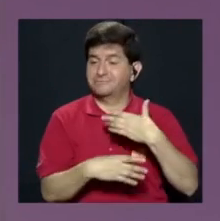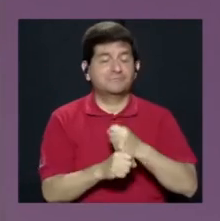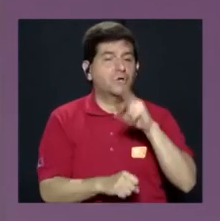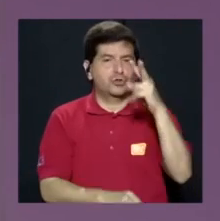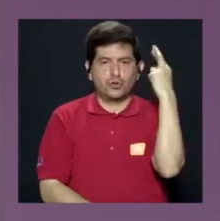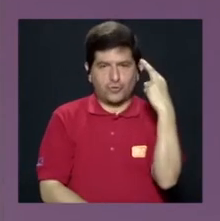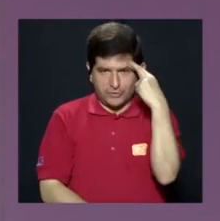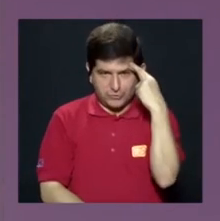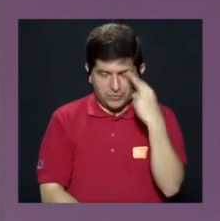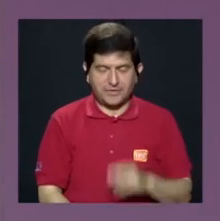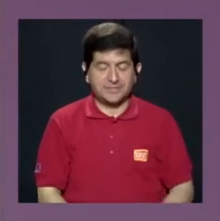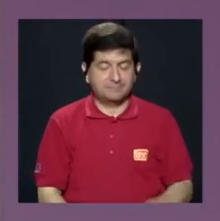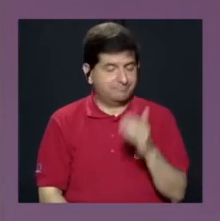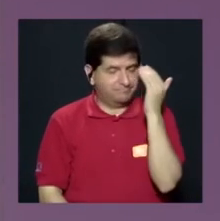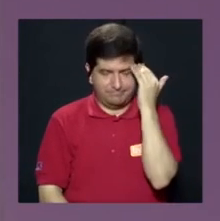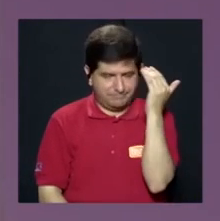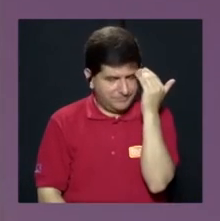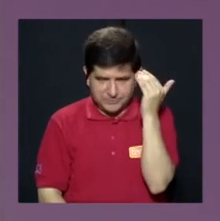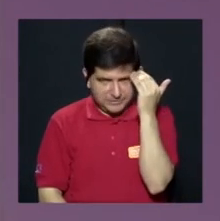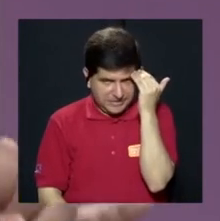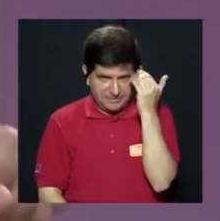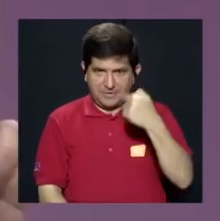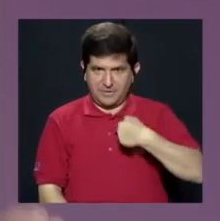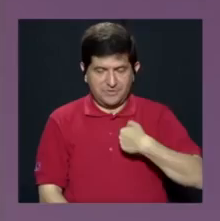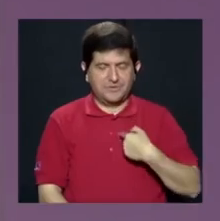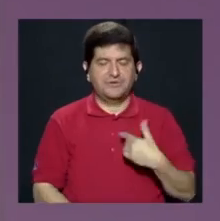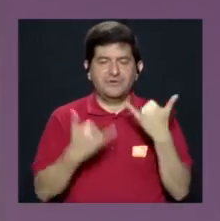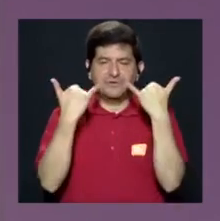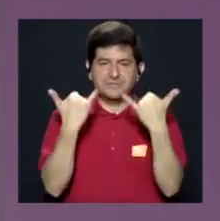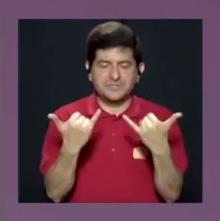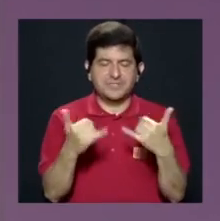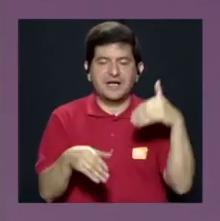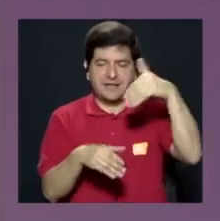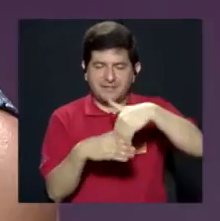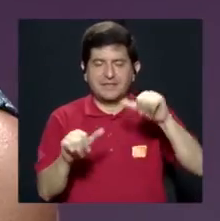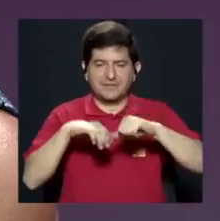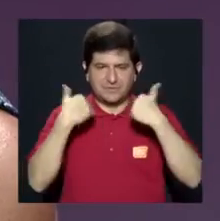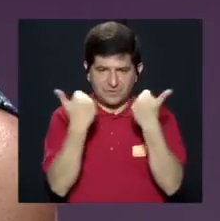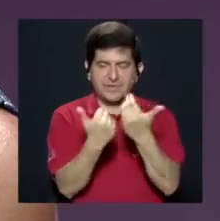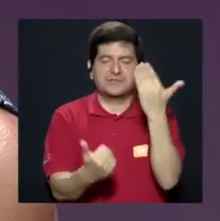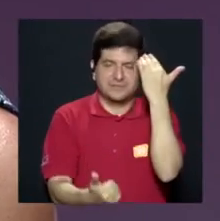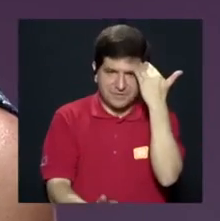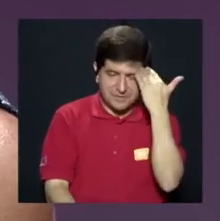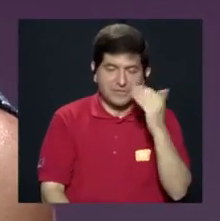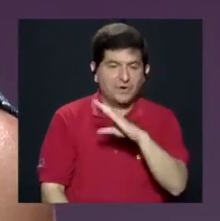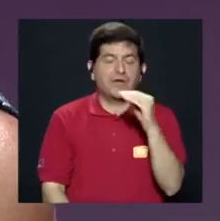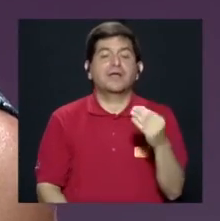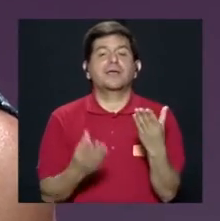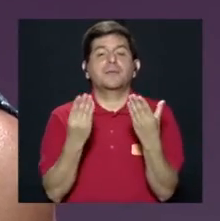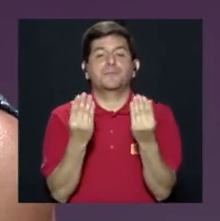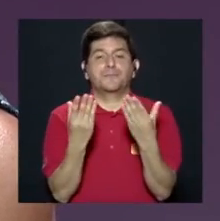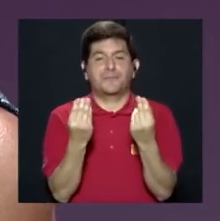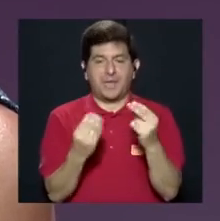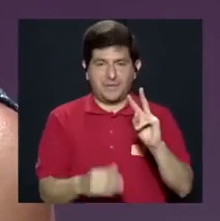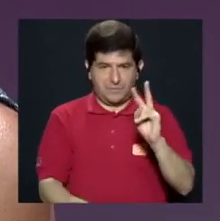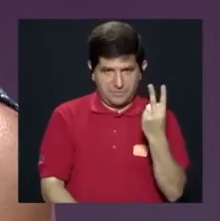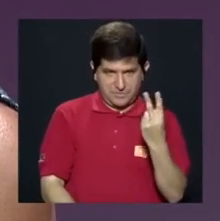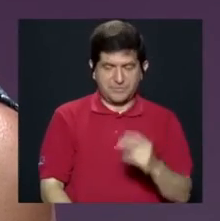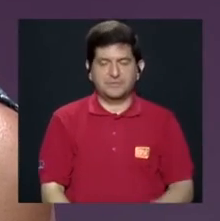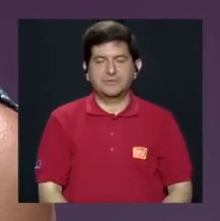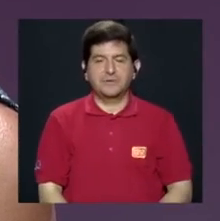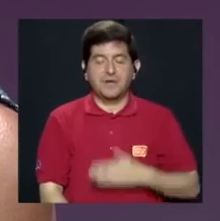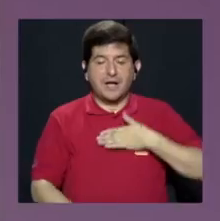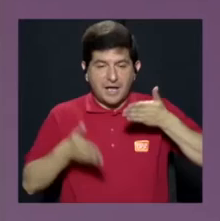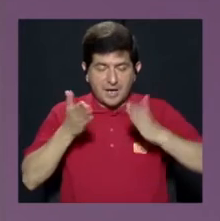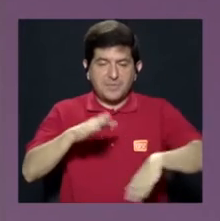dos razones, por ignorancia, porque no lo supe hasta que llegué a la asociación, y por miedo, porque a mi hijo tendrían